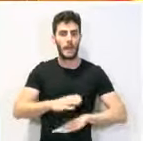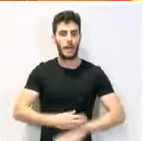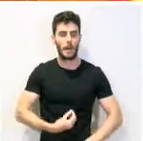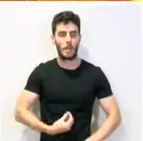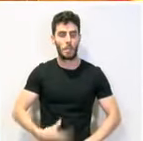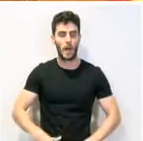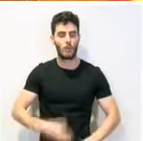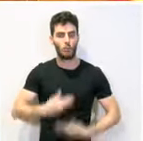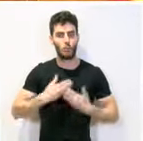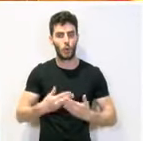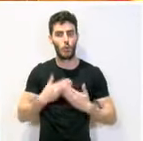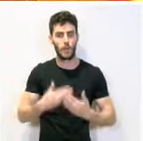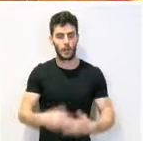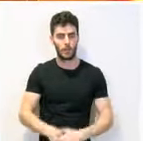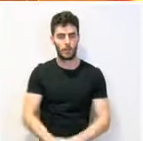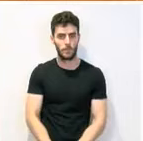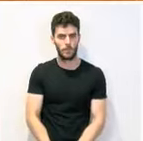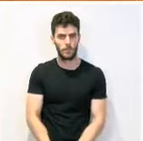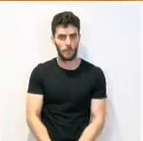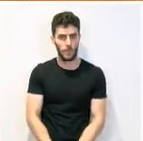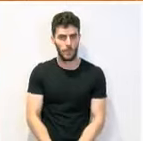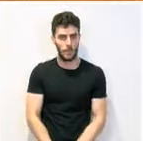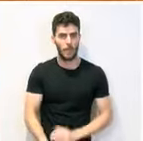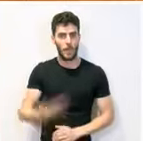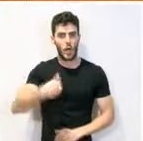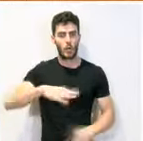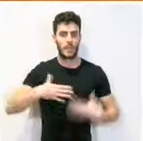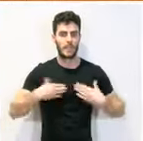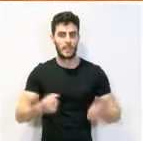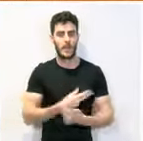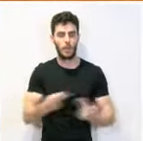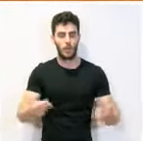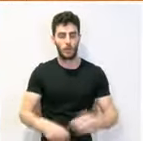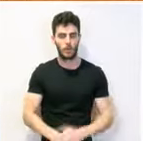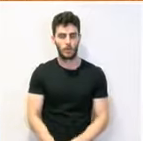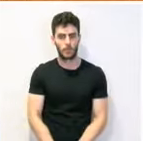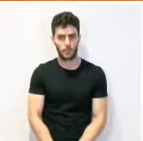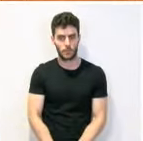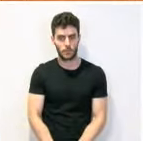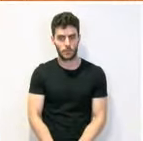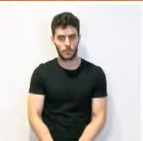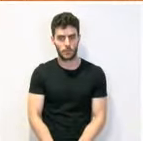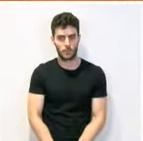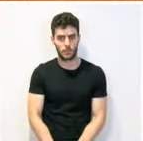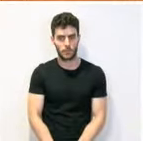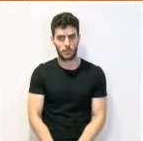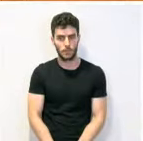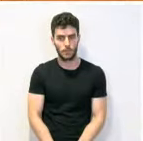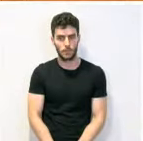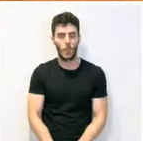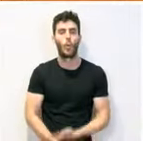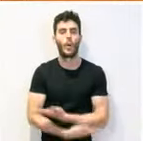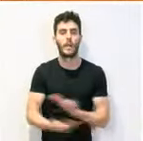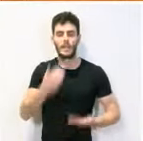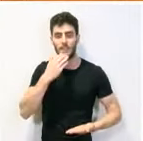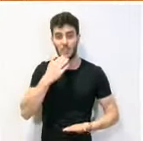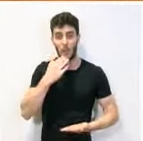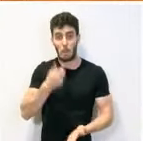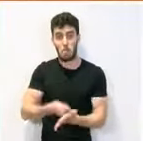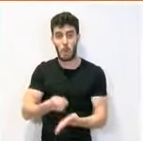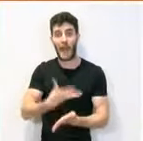voluntaria del embarazo en nuestra sanidad pública. Tanto es así que toda la que se lo podía permitir ha